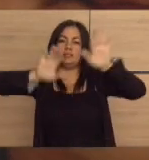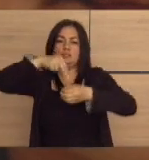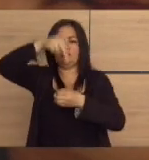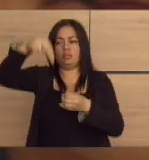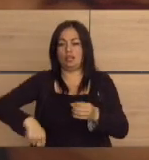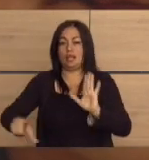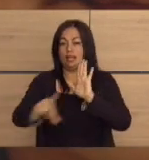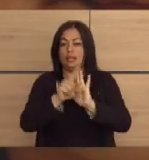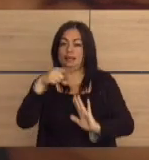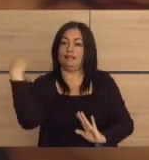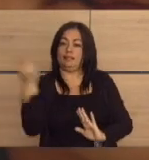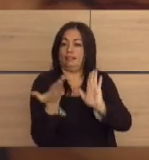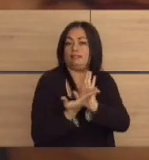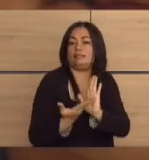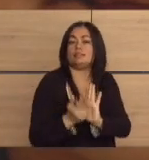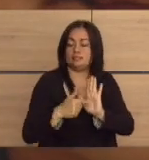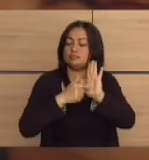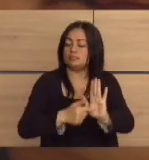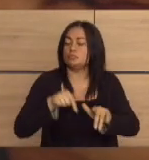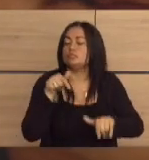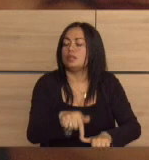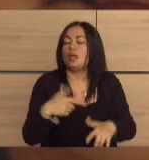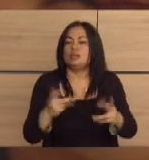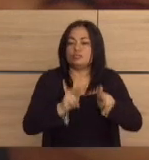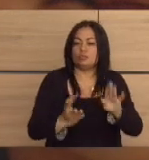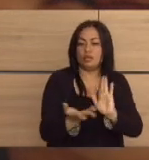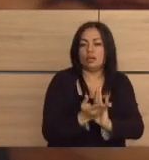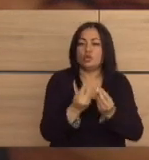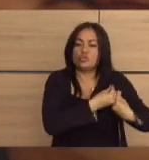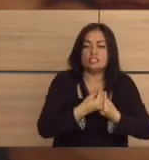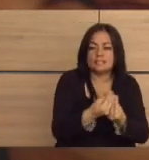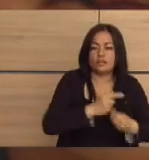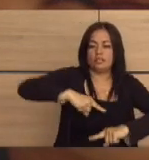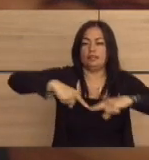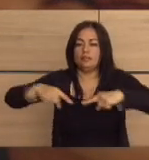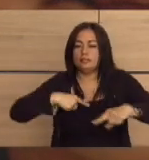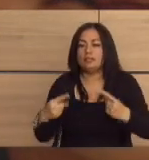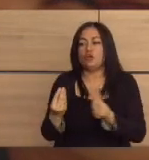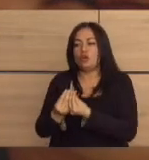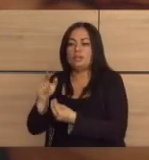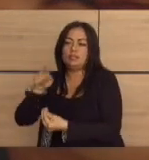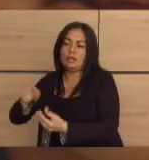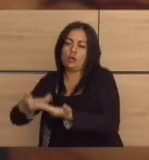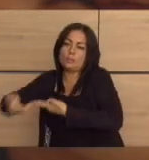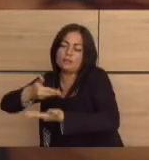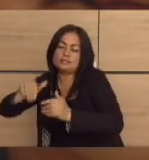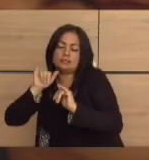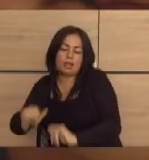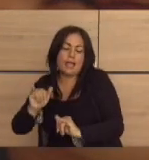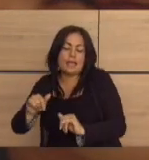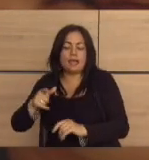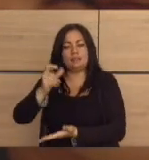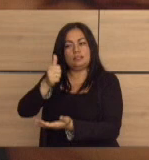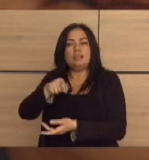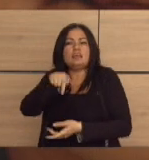de Educación nos lo dio y tenemos allí los estudiantes, los consejos directivos, el Comité Escolar de Convivencia, donde se toman